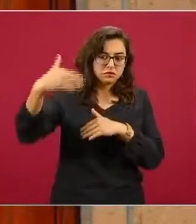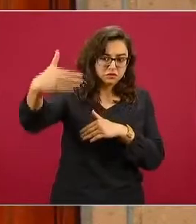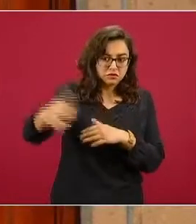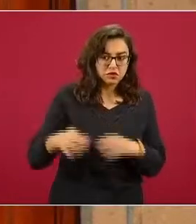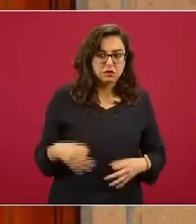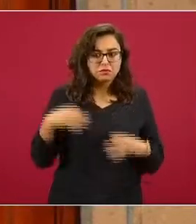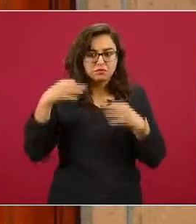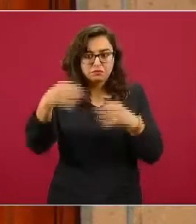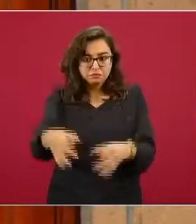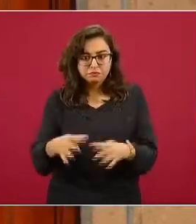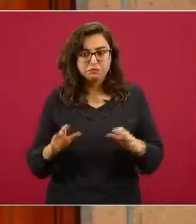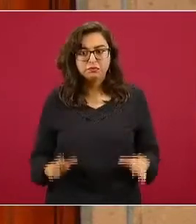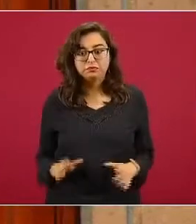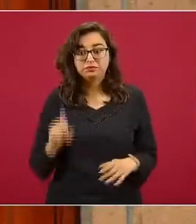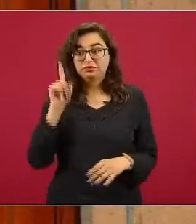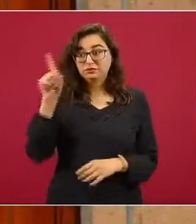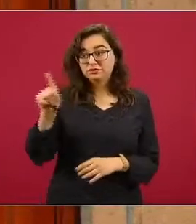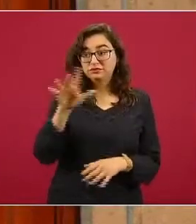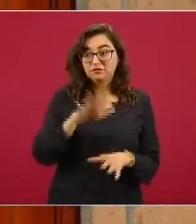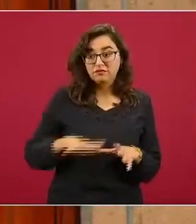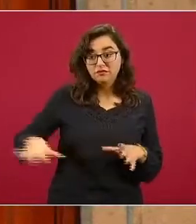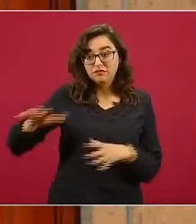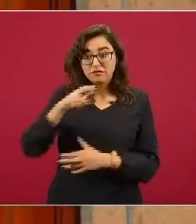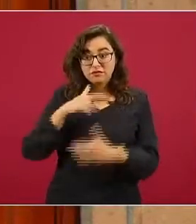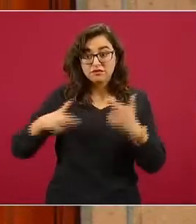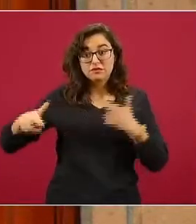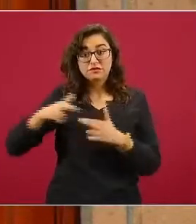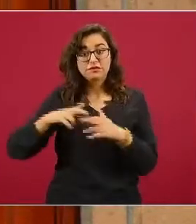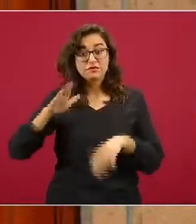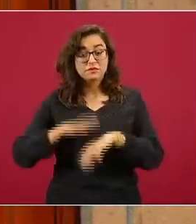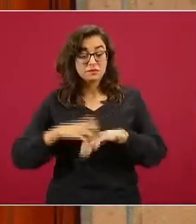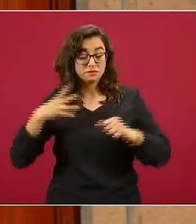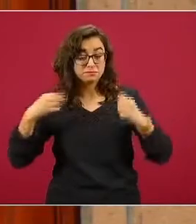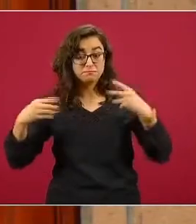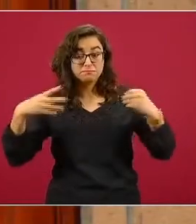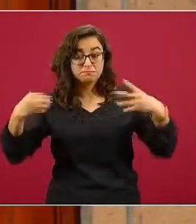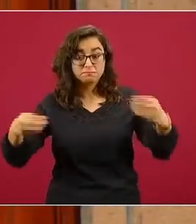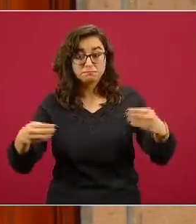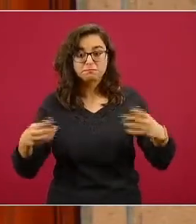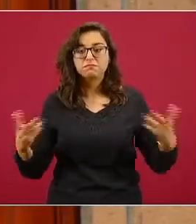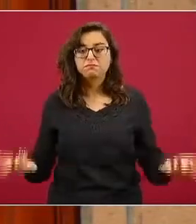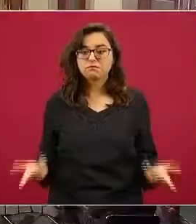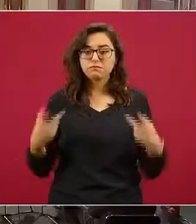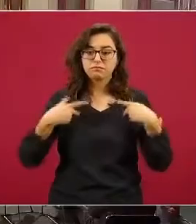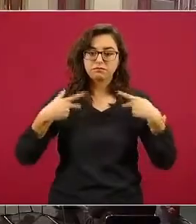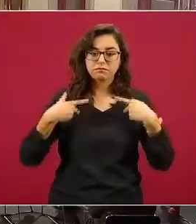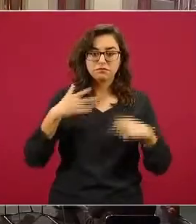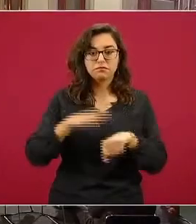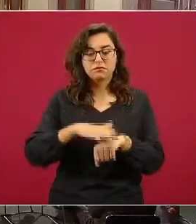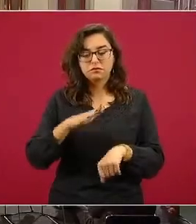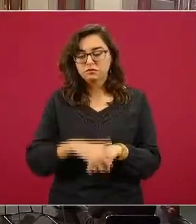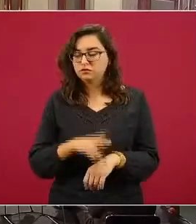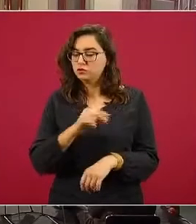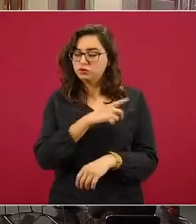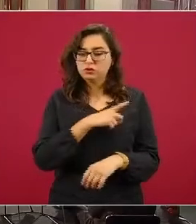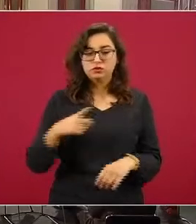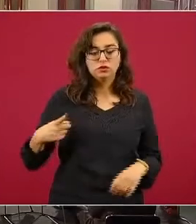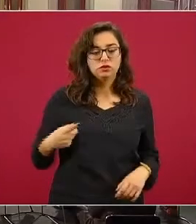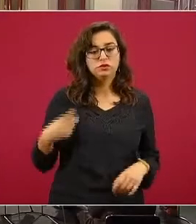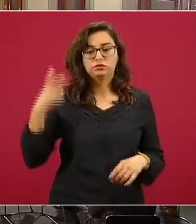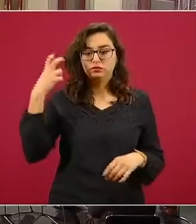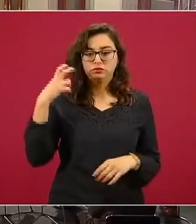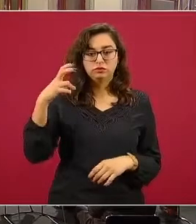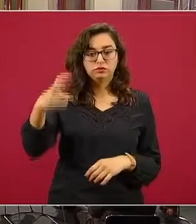es a estas regiones en donde la transmisión se ha incrementado, entonces la recomendación en la población es evitemos este tipo de